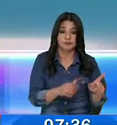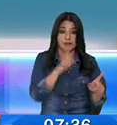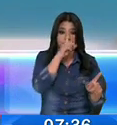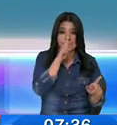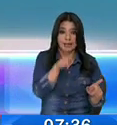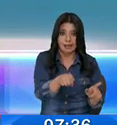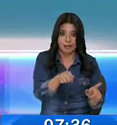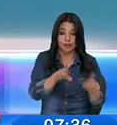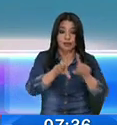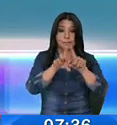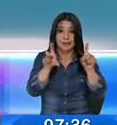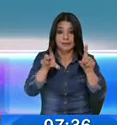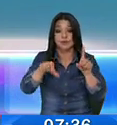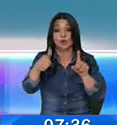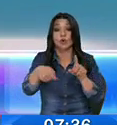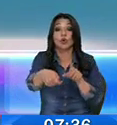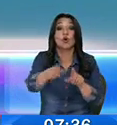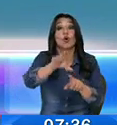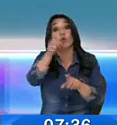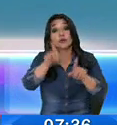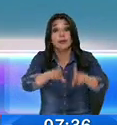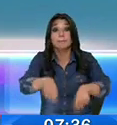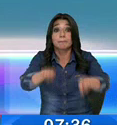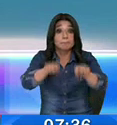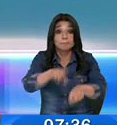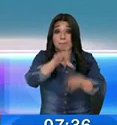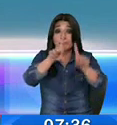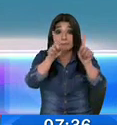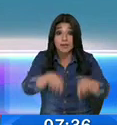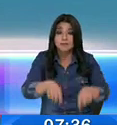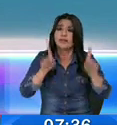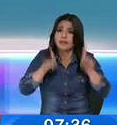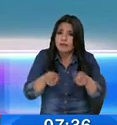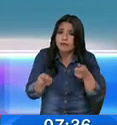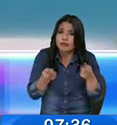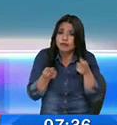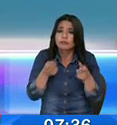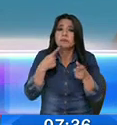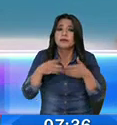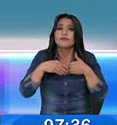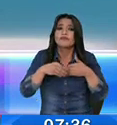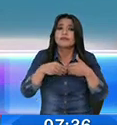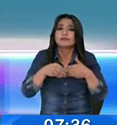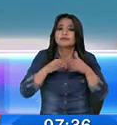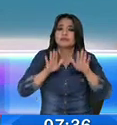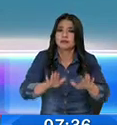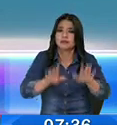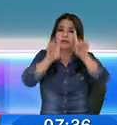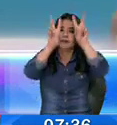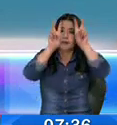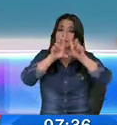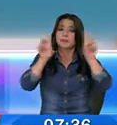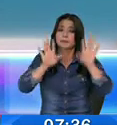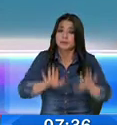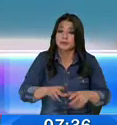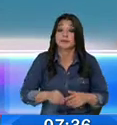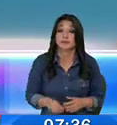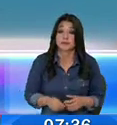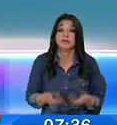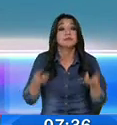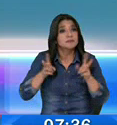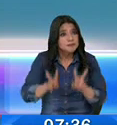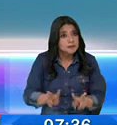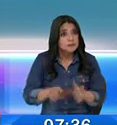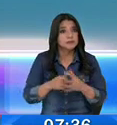distorsionada hay que buscar regulaciones al tema también de la flexibilidad que habla el sector empresarial y también